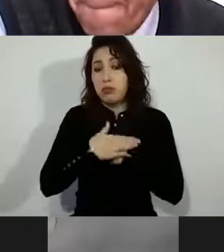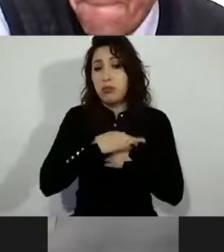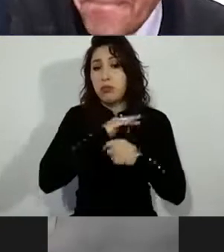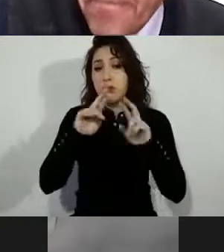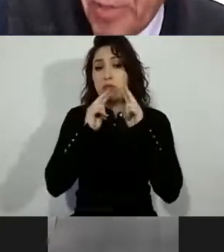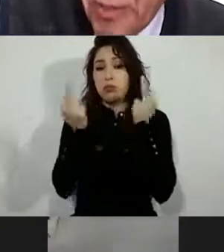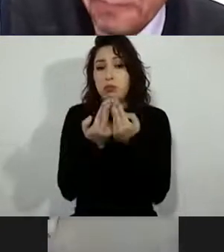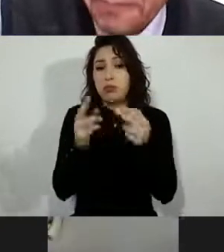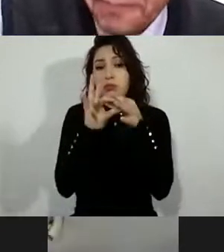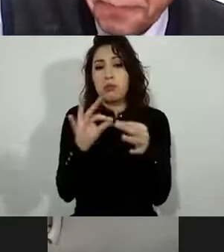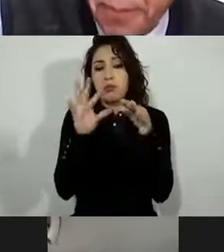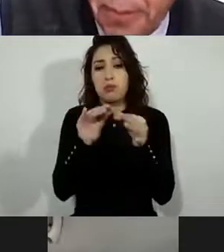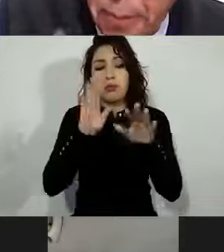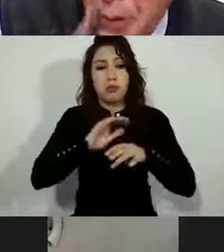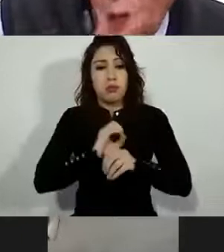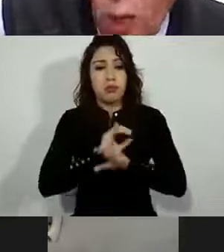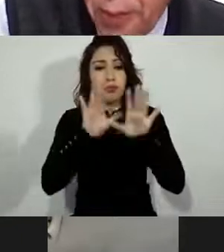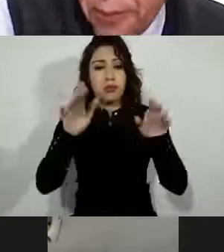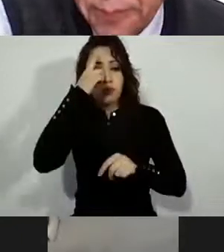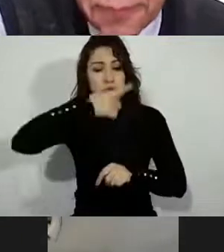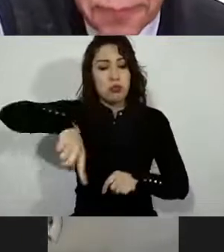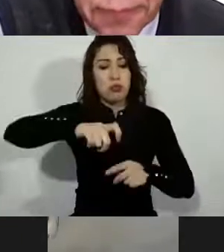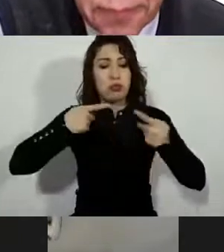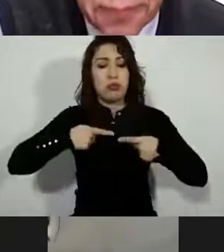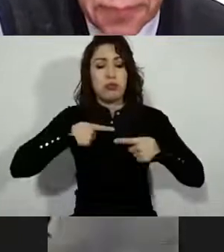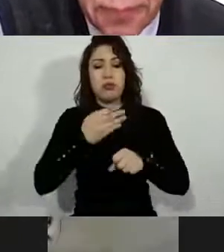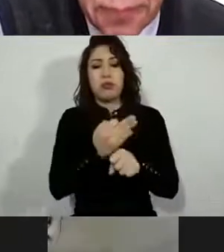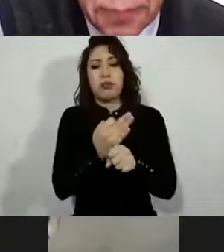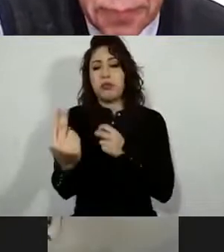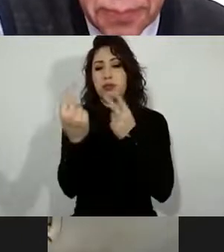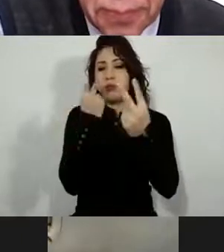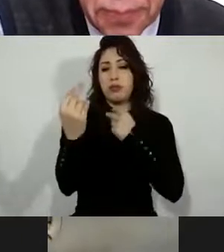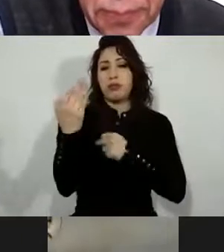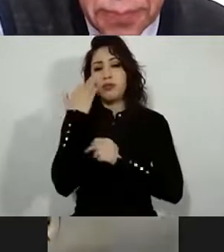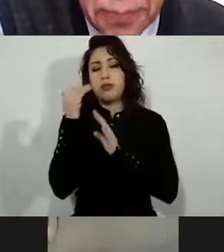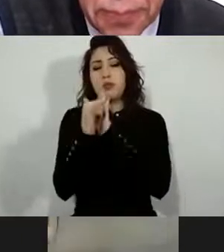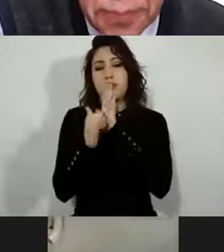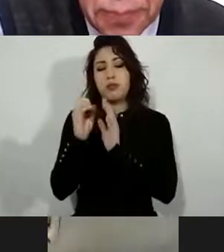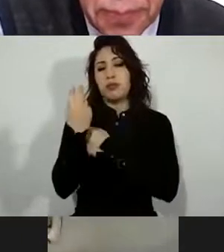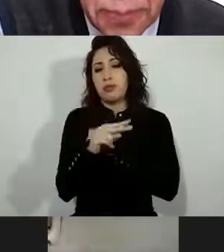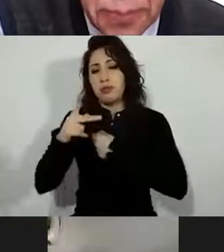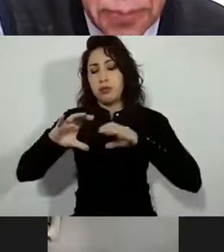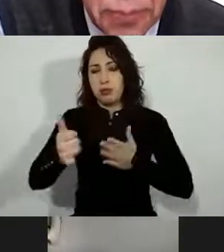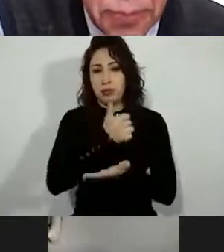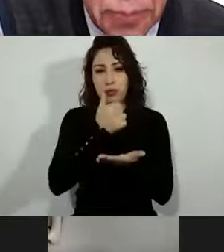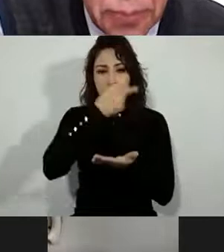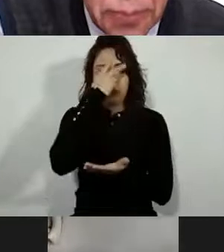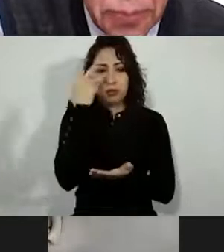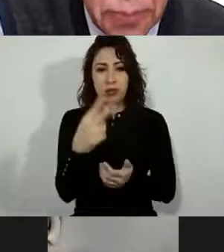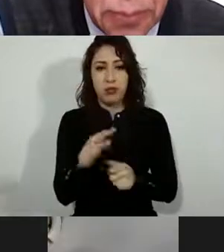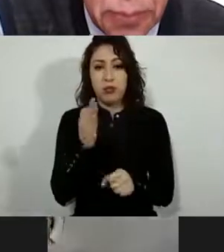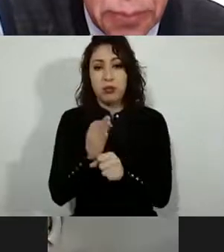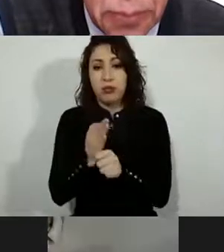conocer a los ciudadanos que nos siguen a través de estos medios digitales. Yo le pediría, bueno, también se ha incorporado esta reunión y